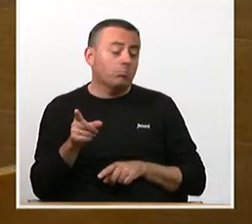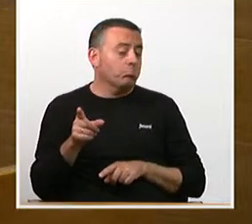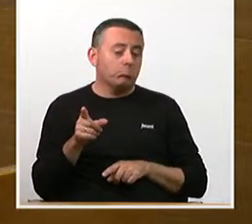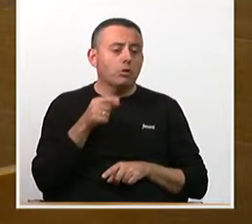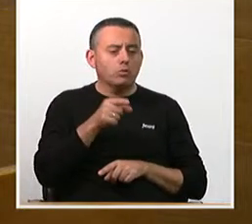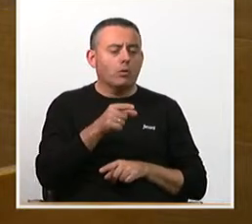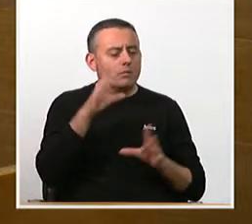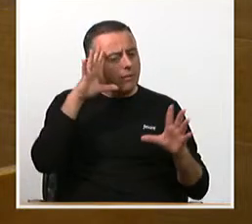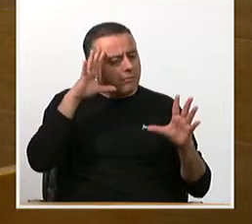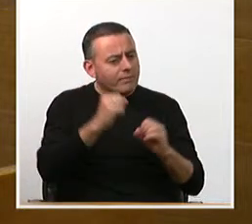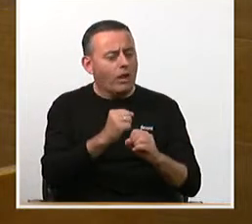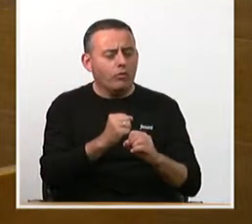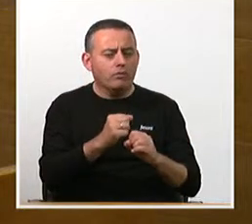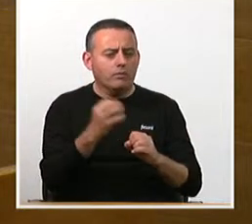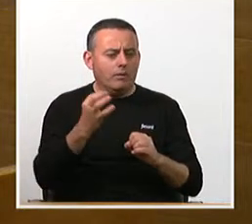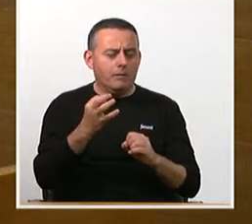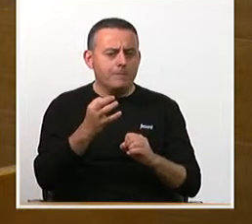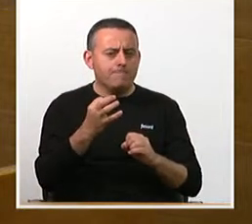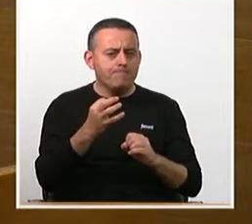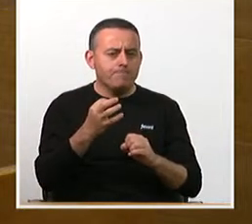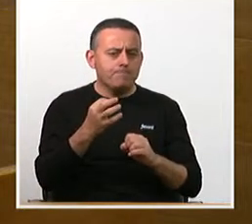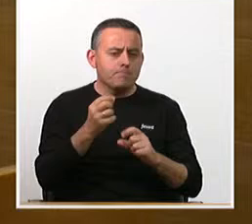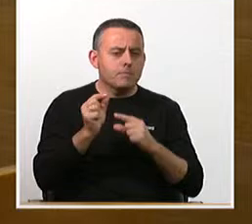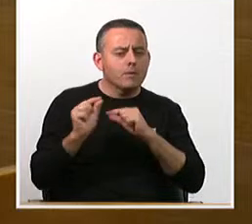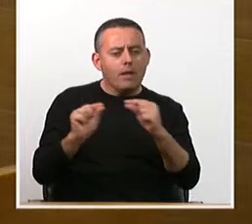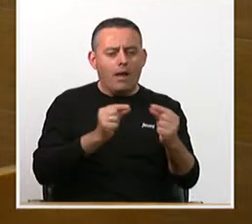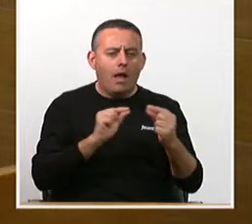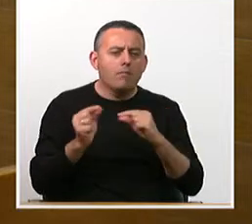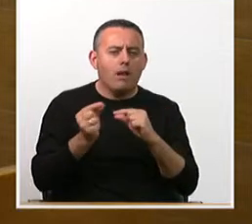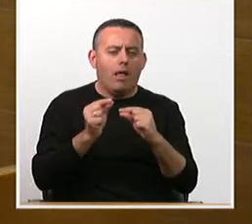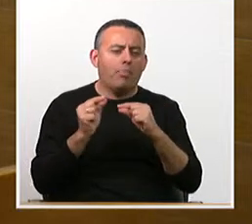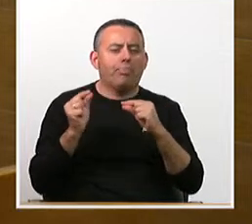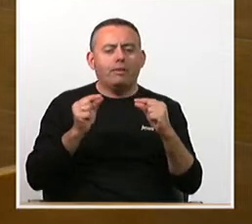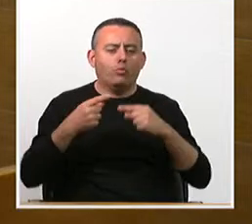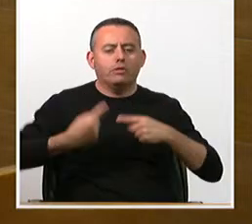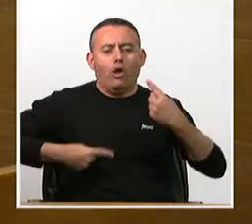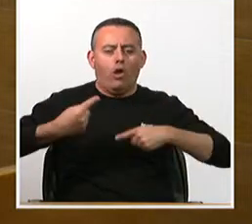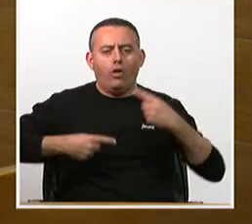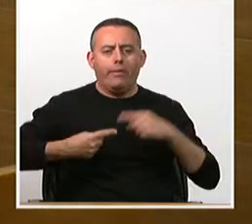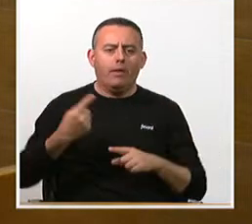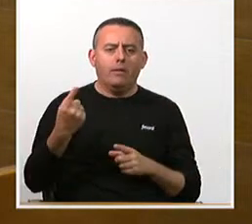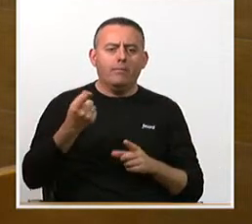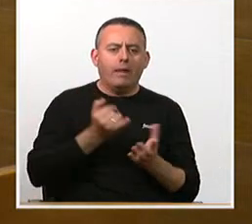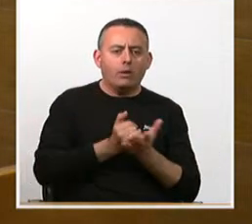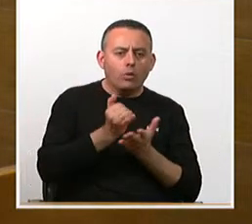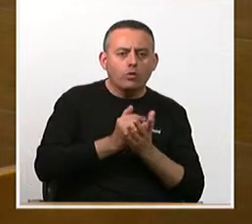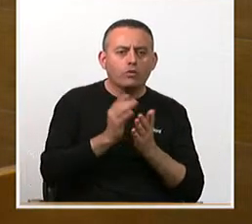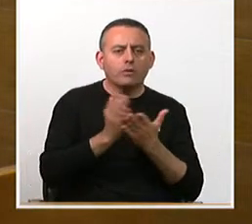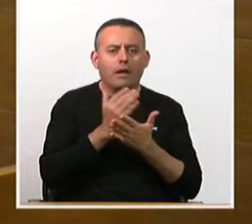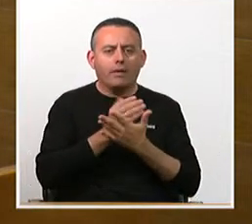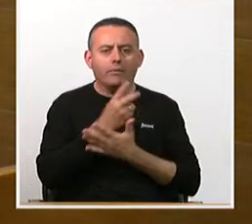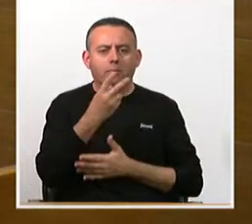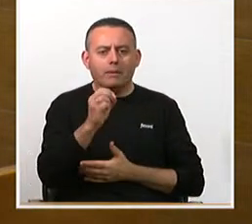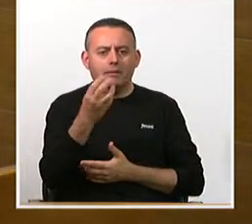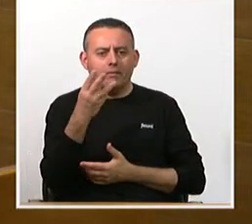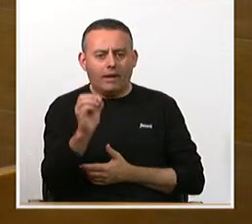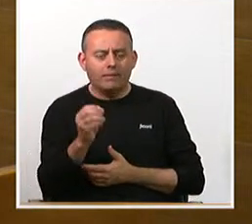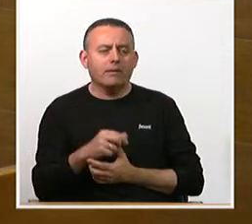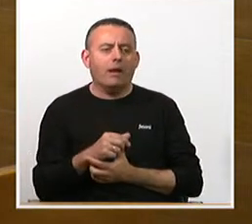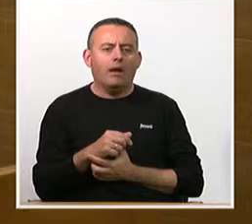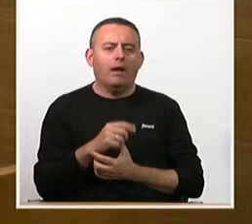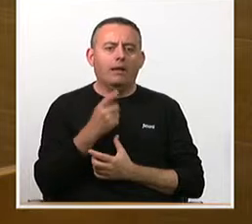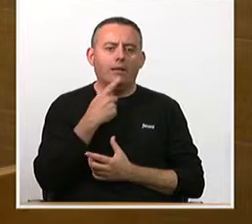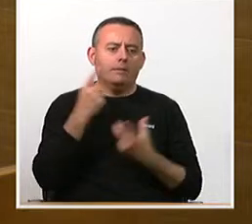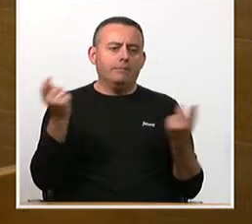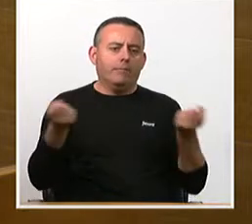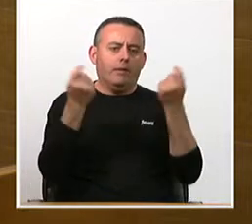polemizar en cuestiones de agricultura en la agenda 2030 haciendo ver que existe